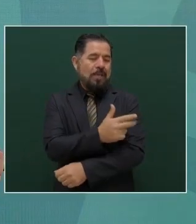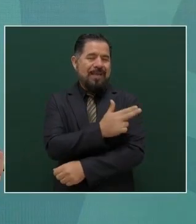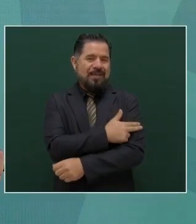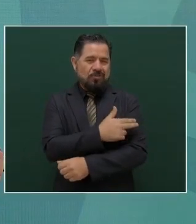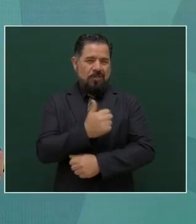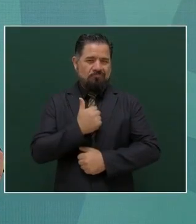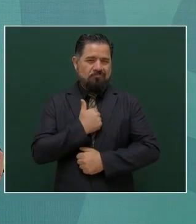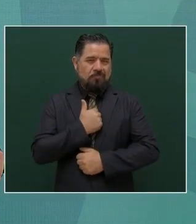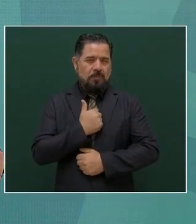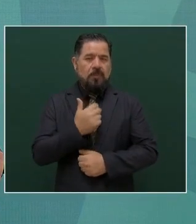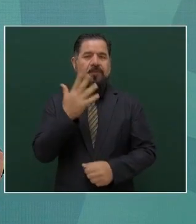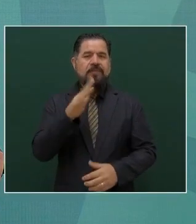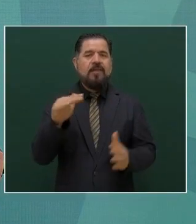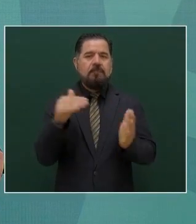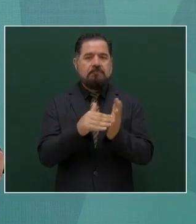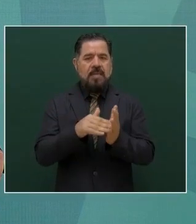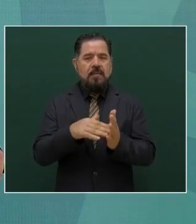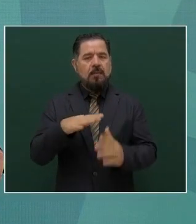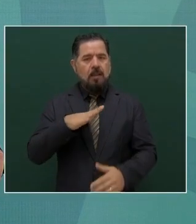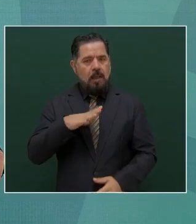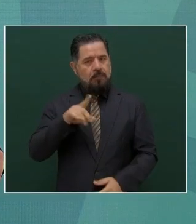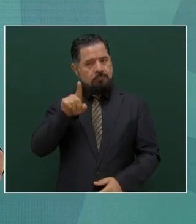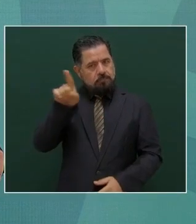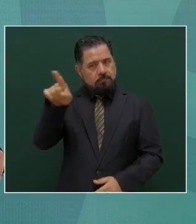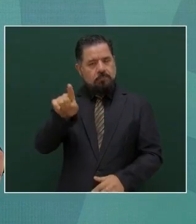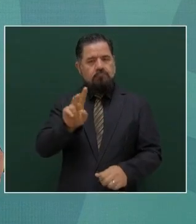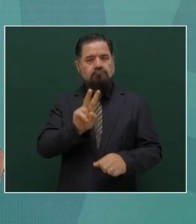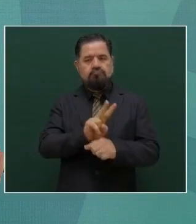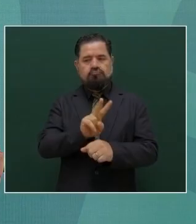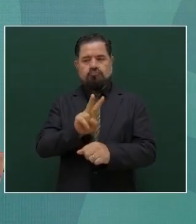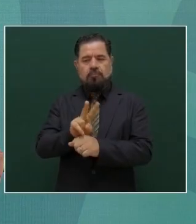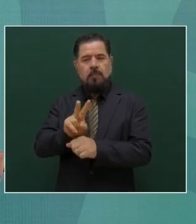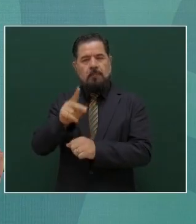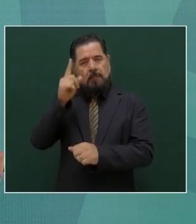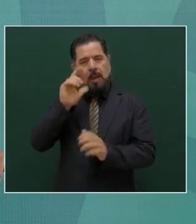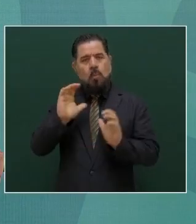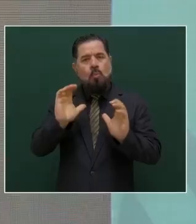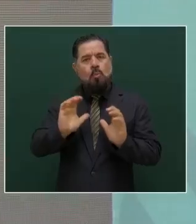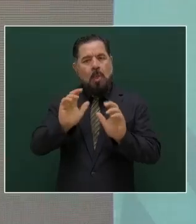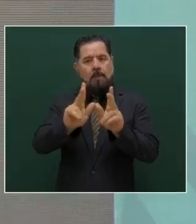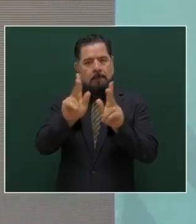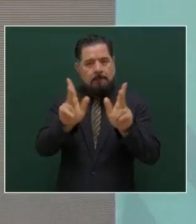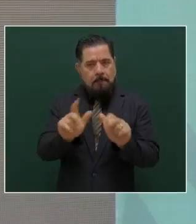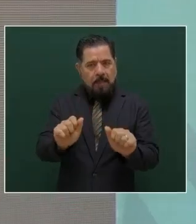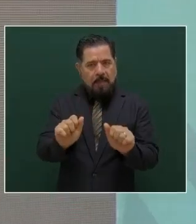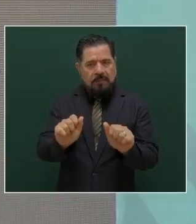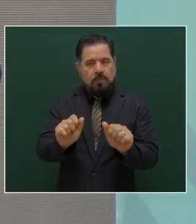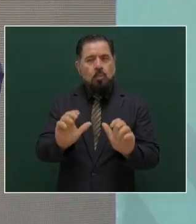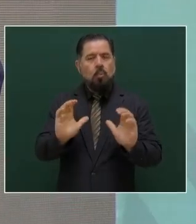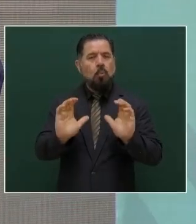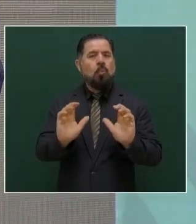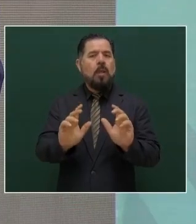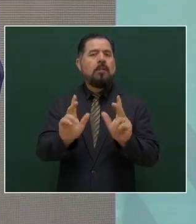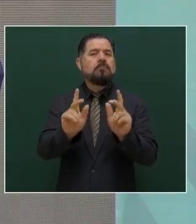Nacional para garantizar la tranquilidad, la paz, la seguridad